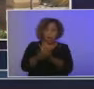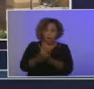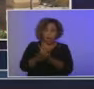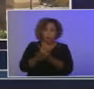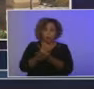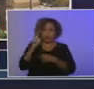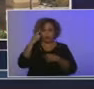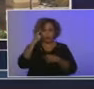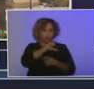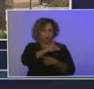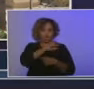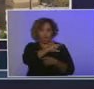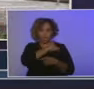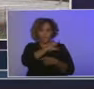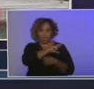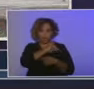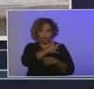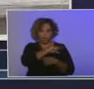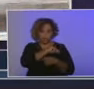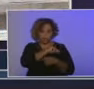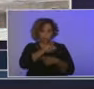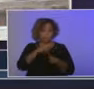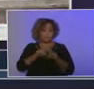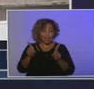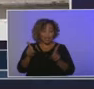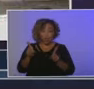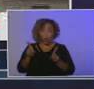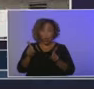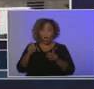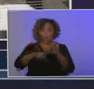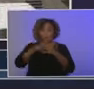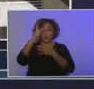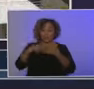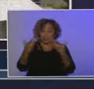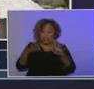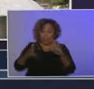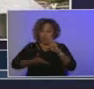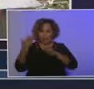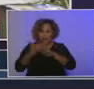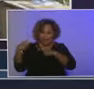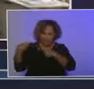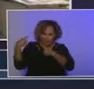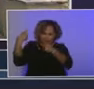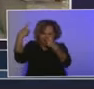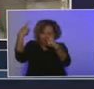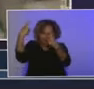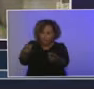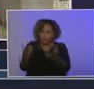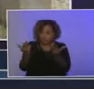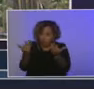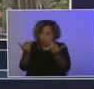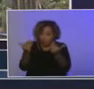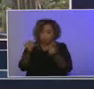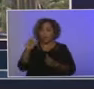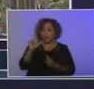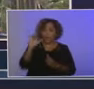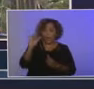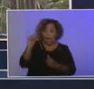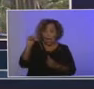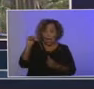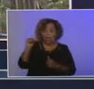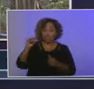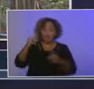en noviembre. Pero caramba, ya el programa estaba corriendo ¿desde cuándo? Tenemos a Ricardo Rosselló en mayo